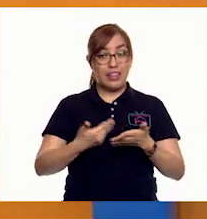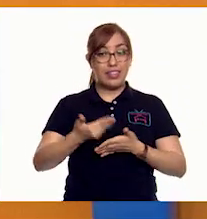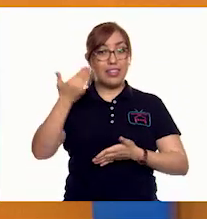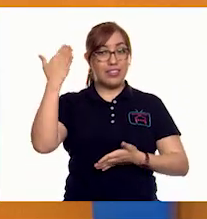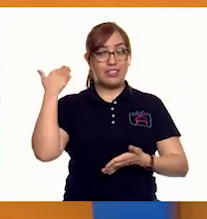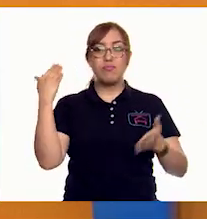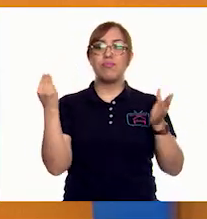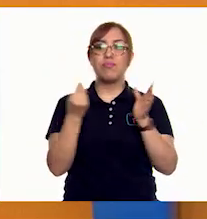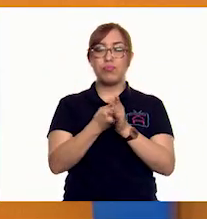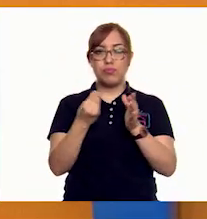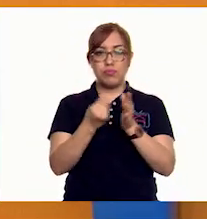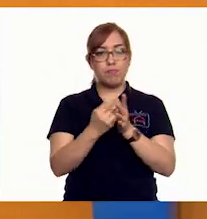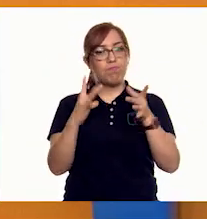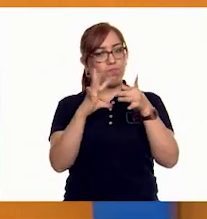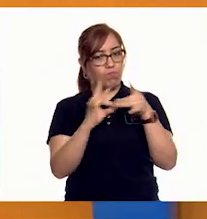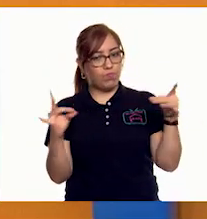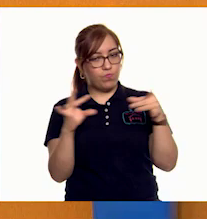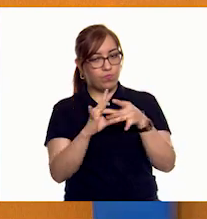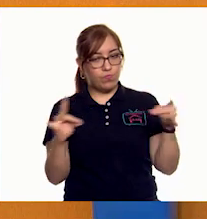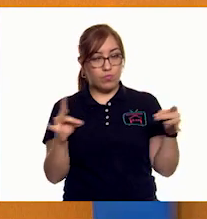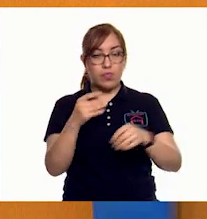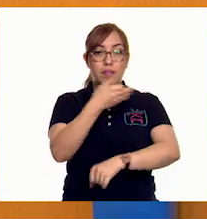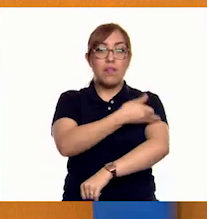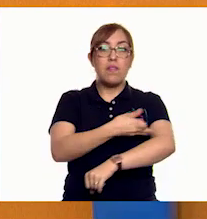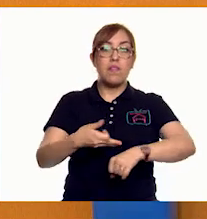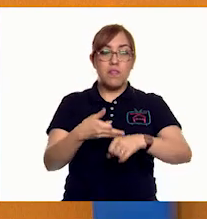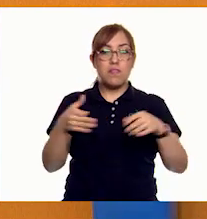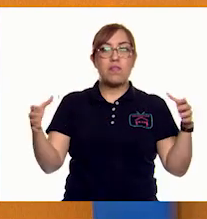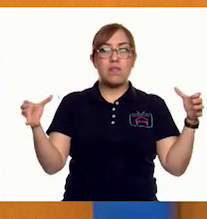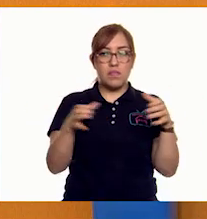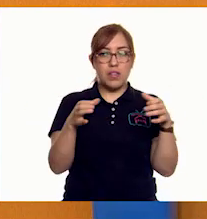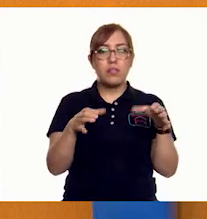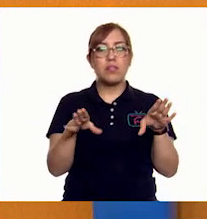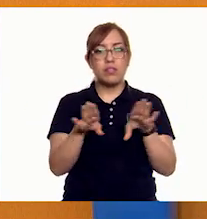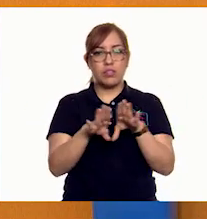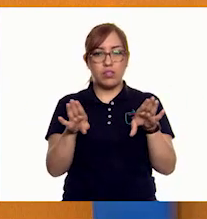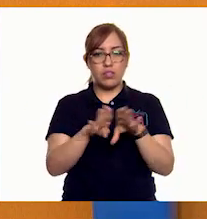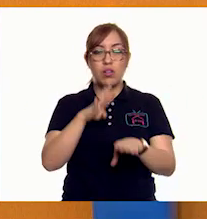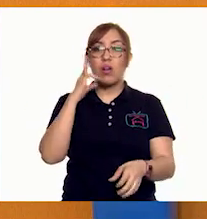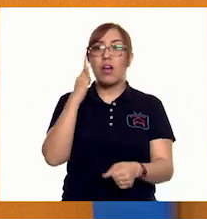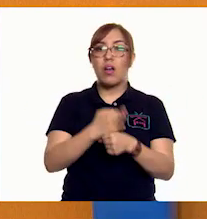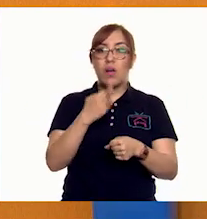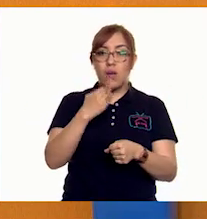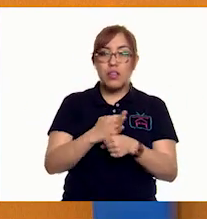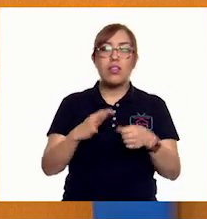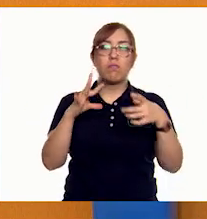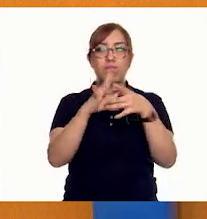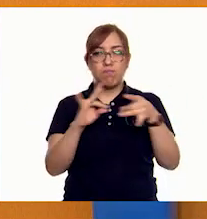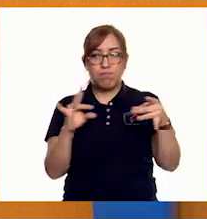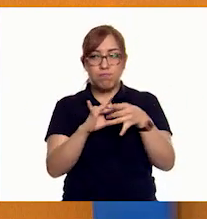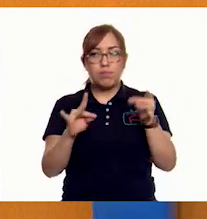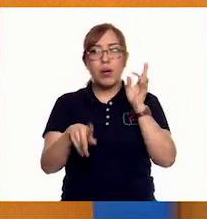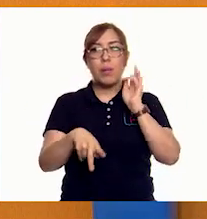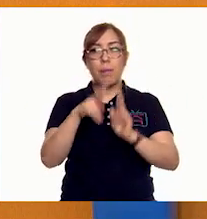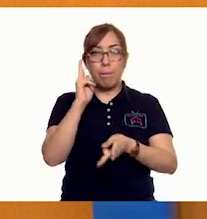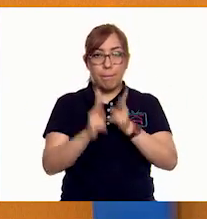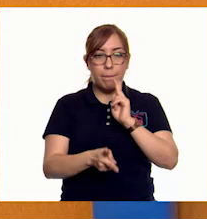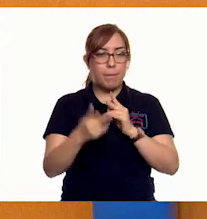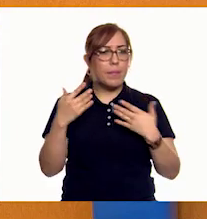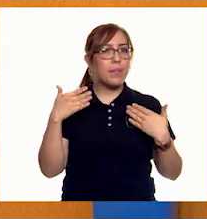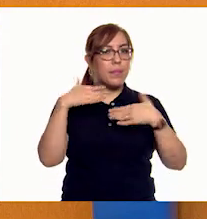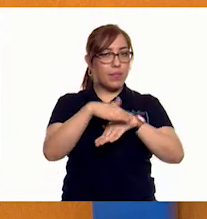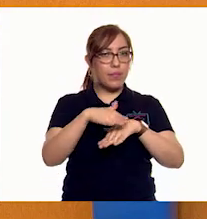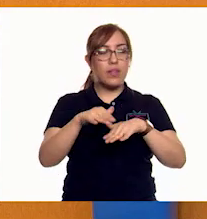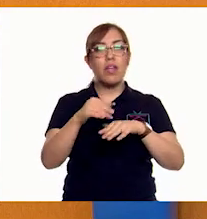se constituyen las familias. Uh-huh. En esta sesión vamos a platicar sobre todas aquellas actividades que se realizan en